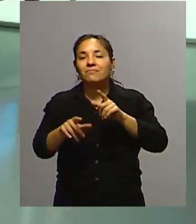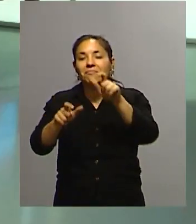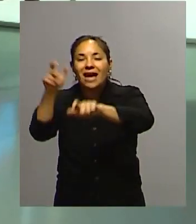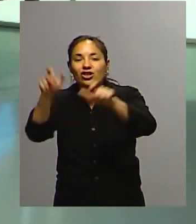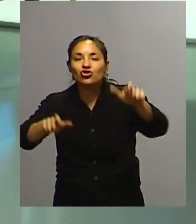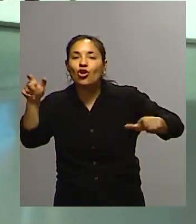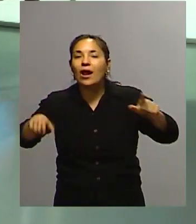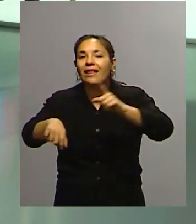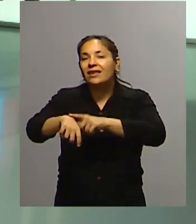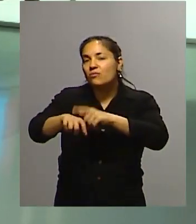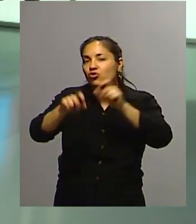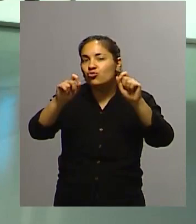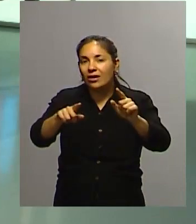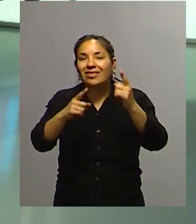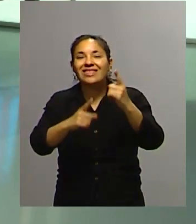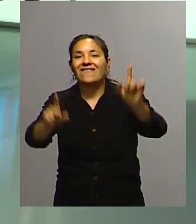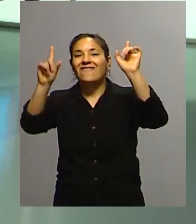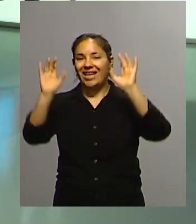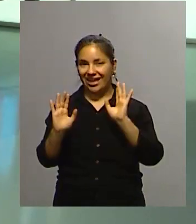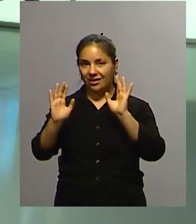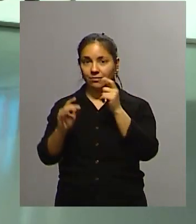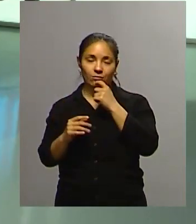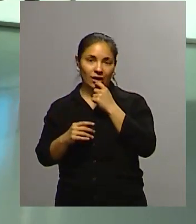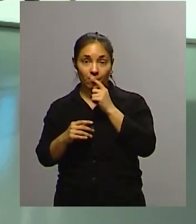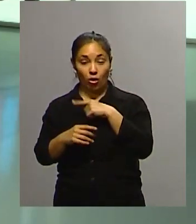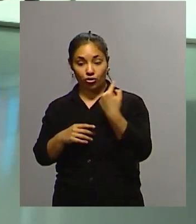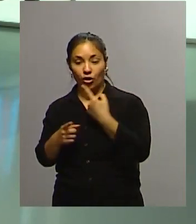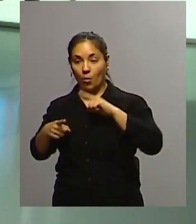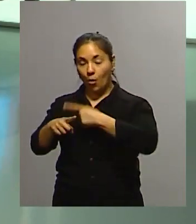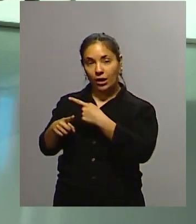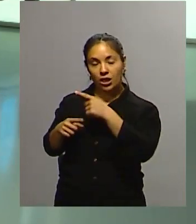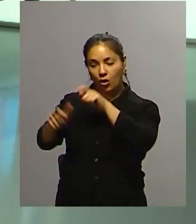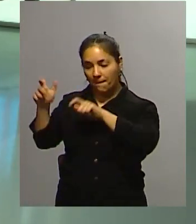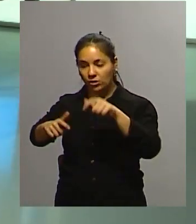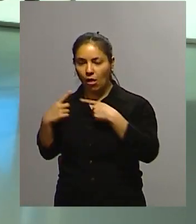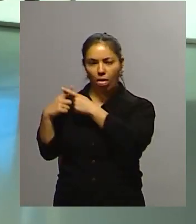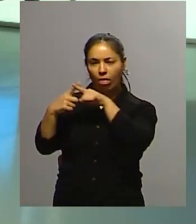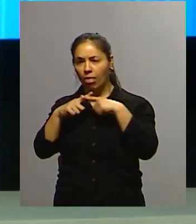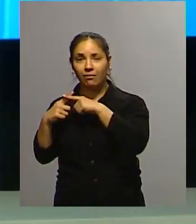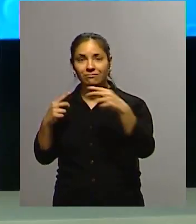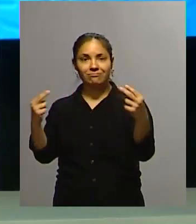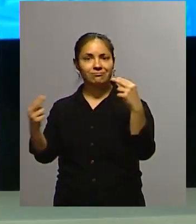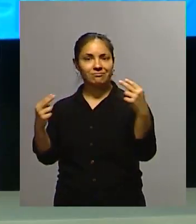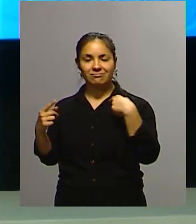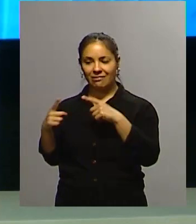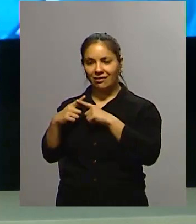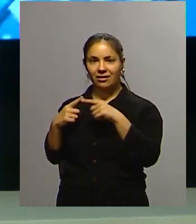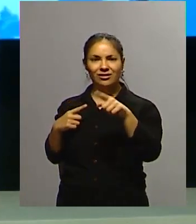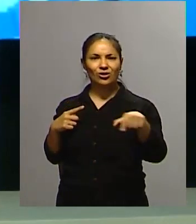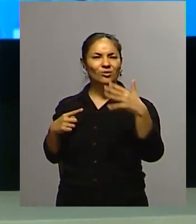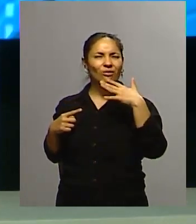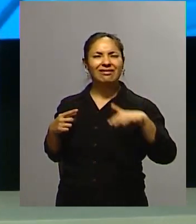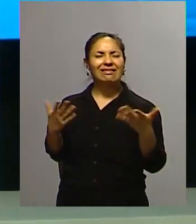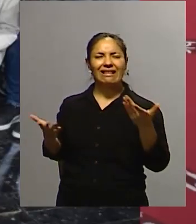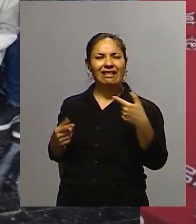nos ven a los dirigentes peleándonos por espacios que ni siquiera la gente entiende de qué